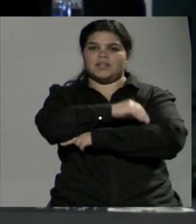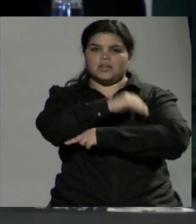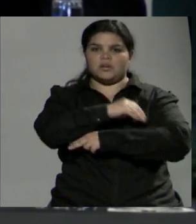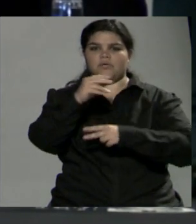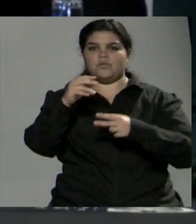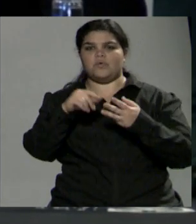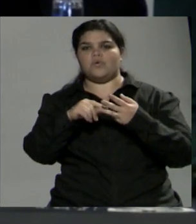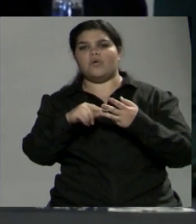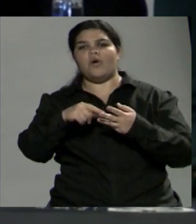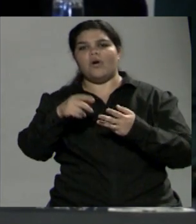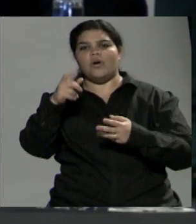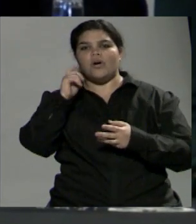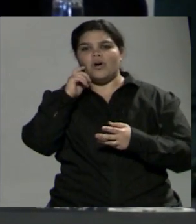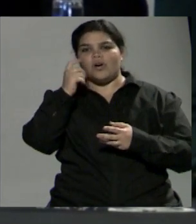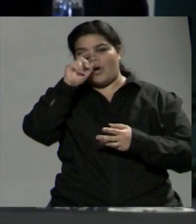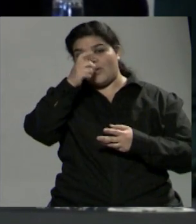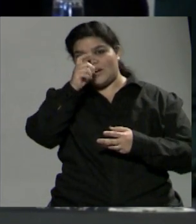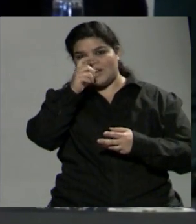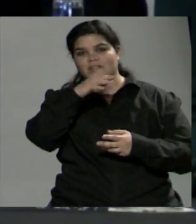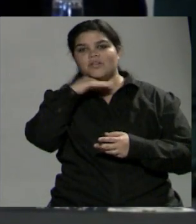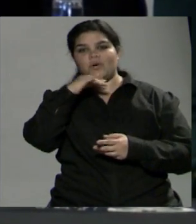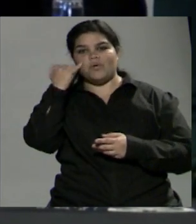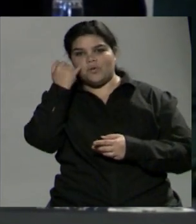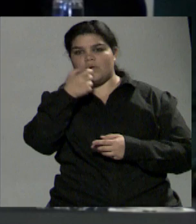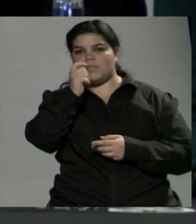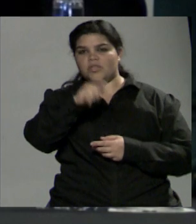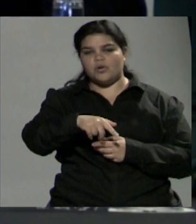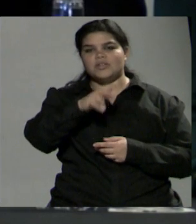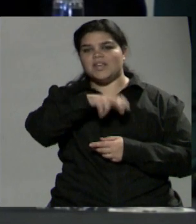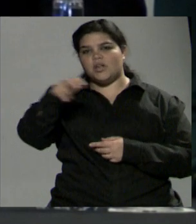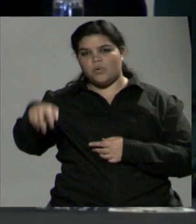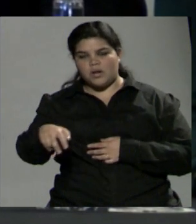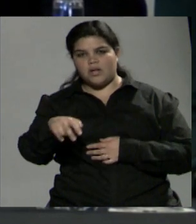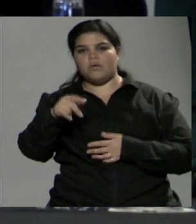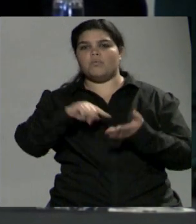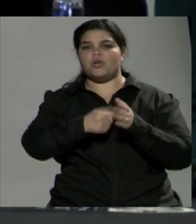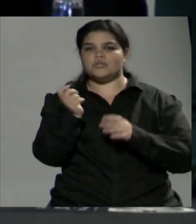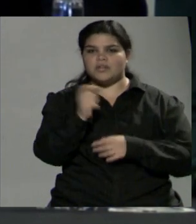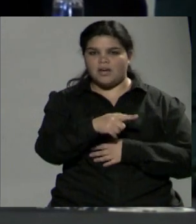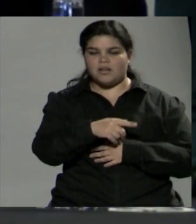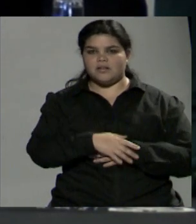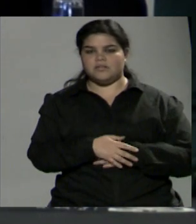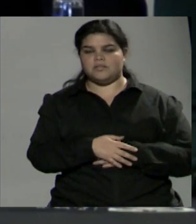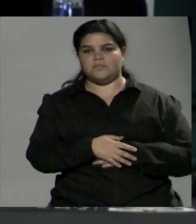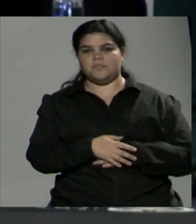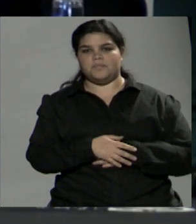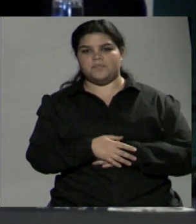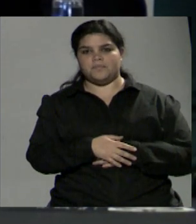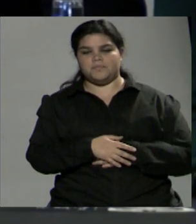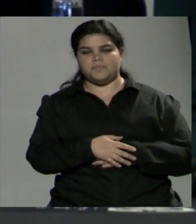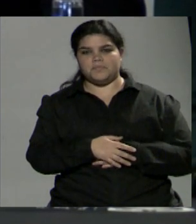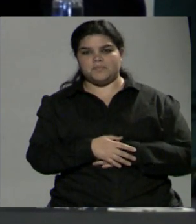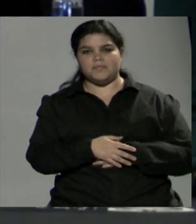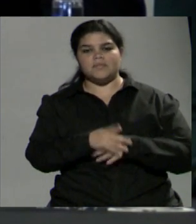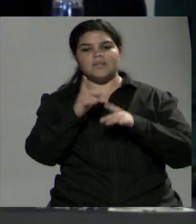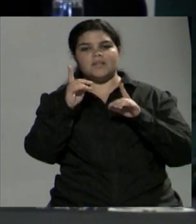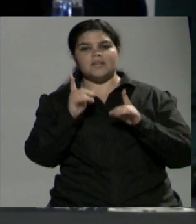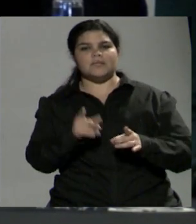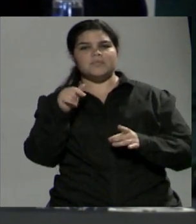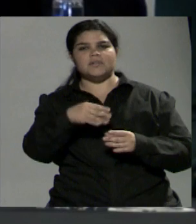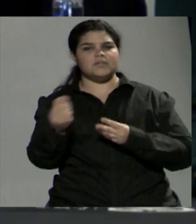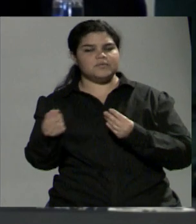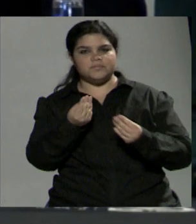Corrientes, Jujuy, Mendoza, Neuquén, la ciudad de Buenos Aires, y tener una situación